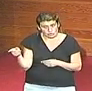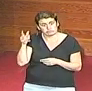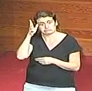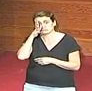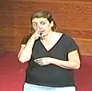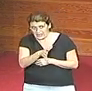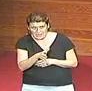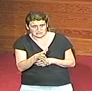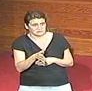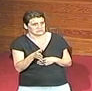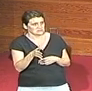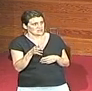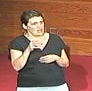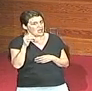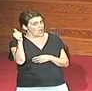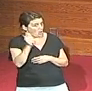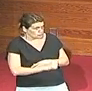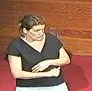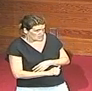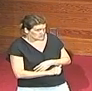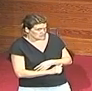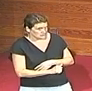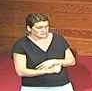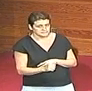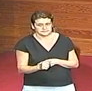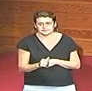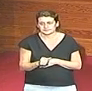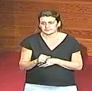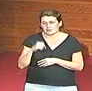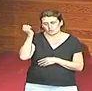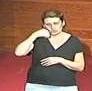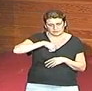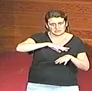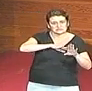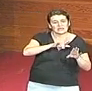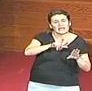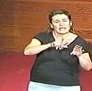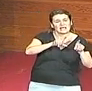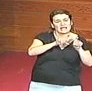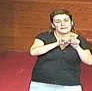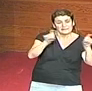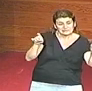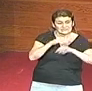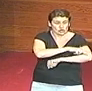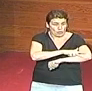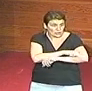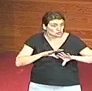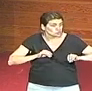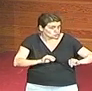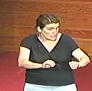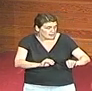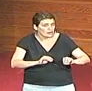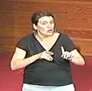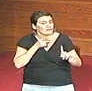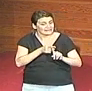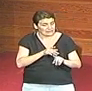abusivas que usan individuos, gobiernos y empresas para evitar que un